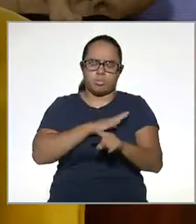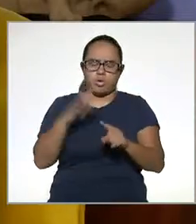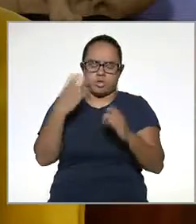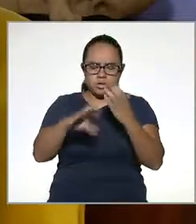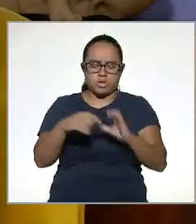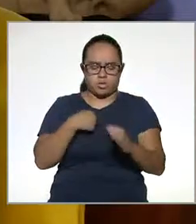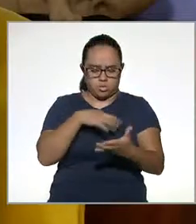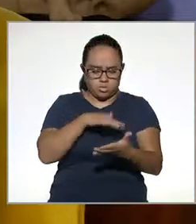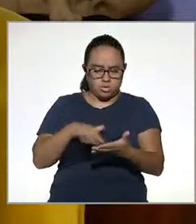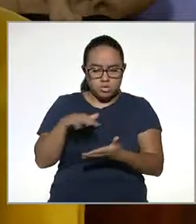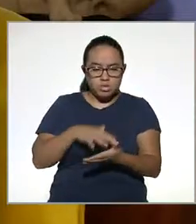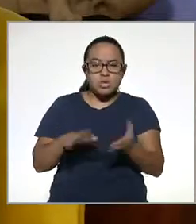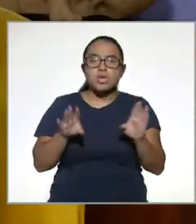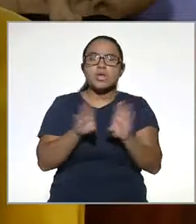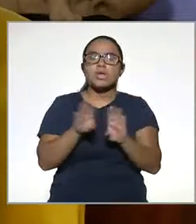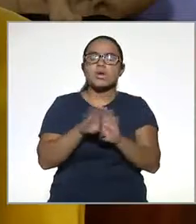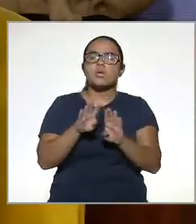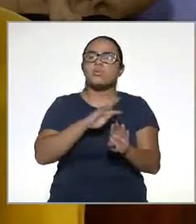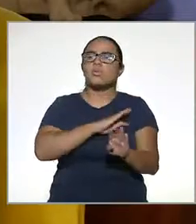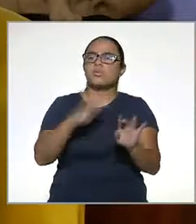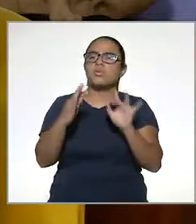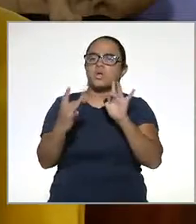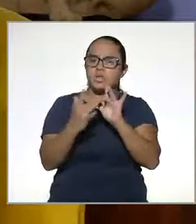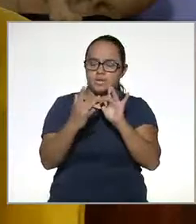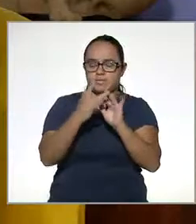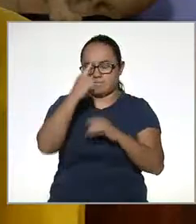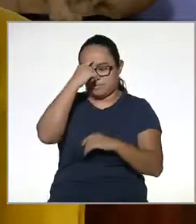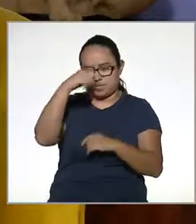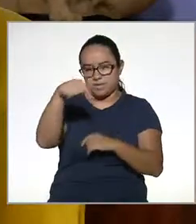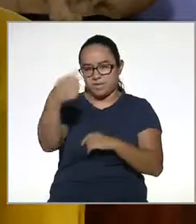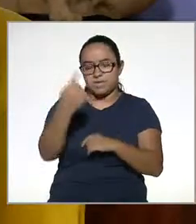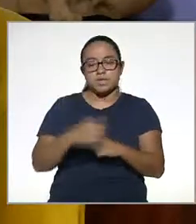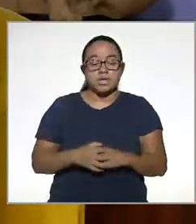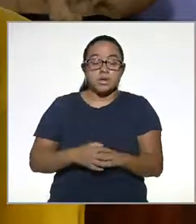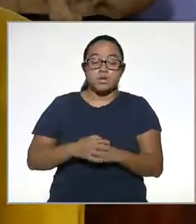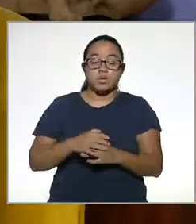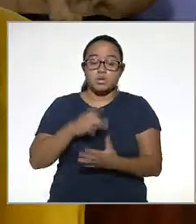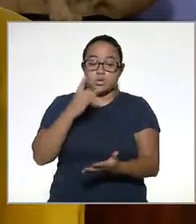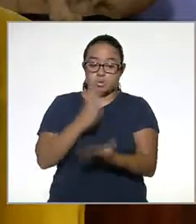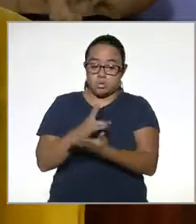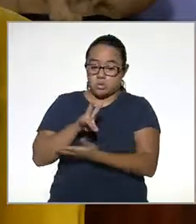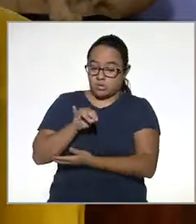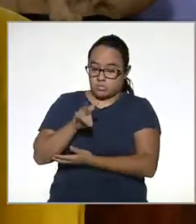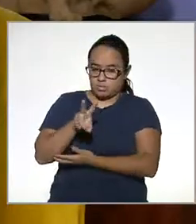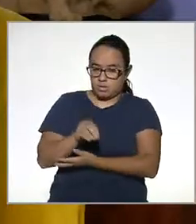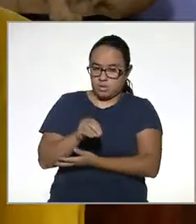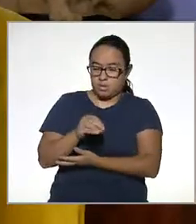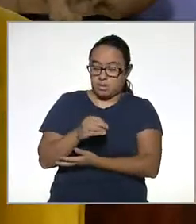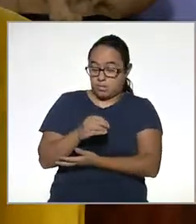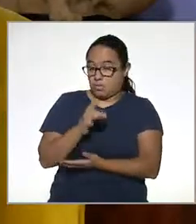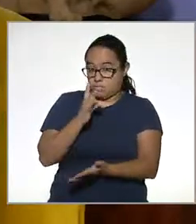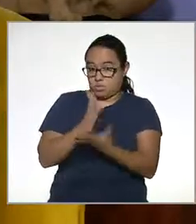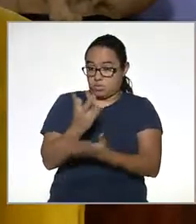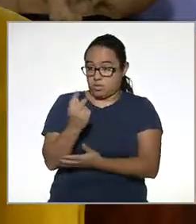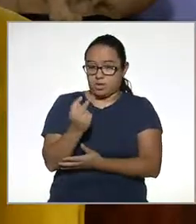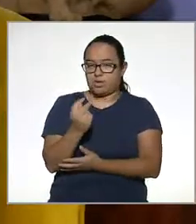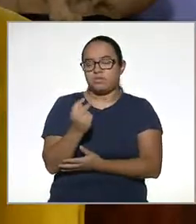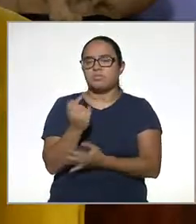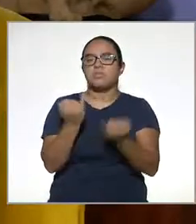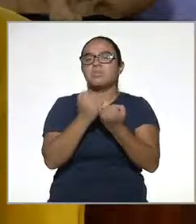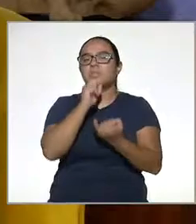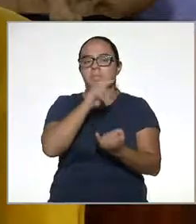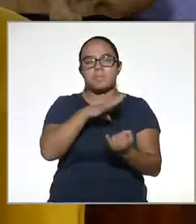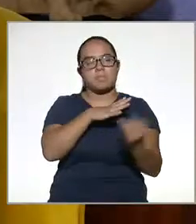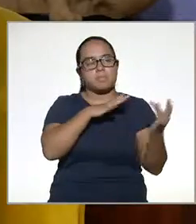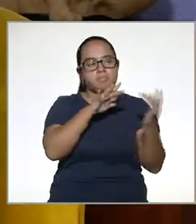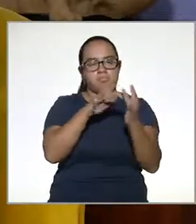voy a leer. Y como pueden hacernos llegar es muy fácil. Recuerden que no solamente estamos en vivo en la señal televisiva, sino también a través de las redes